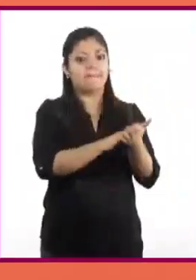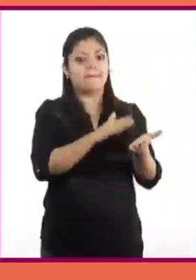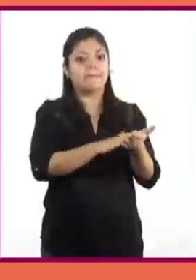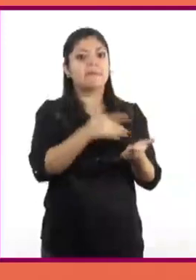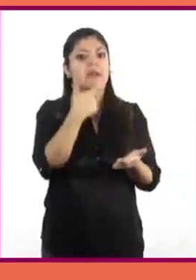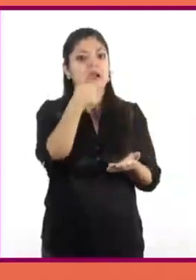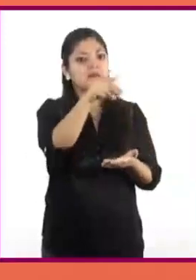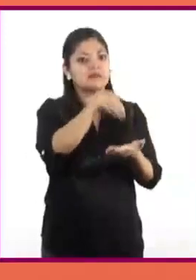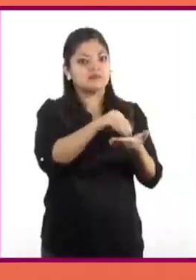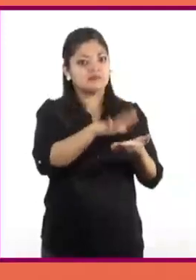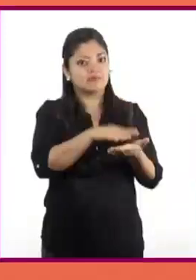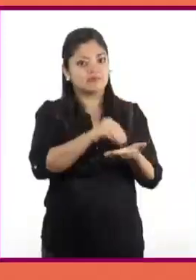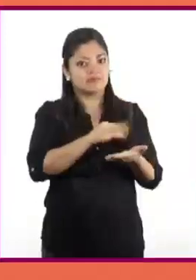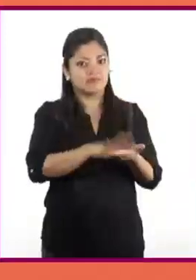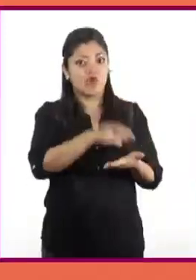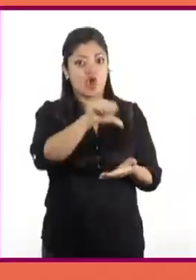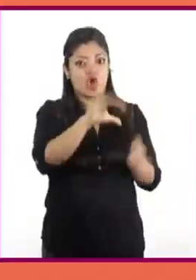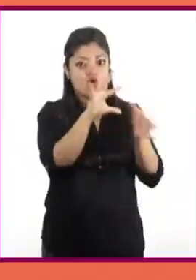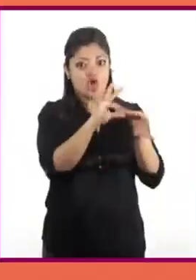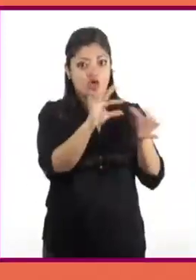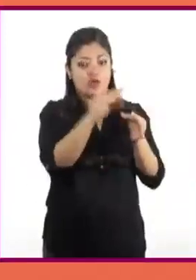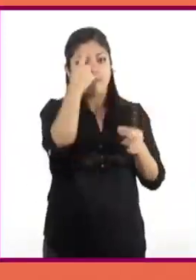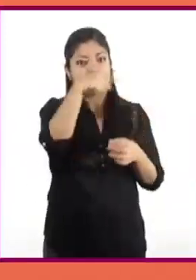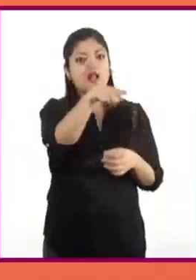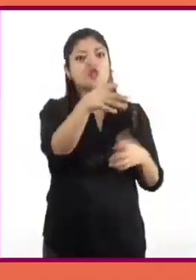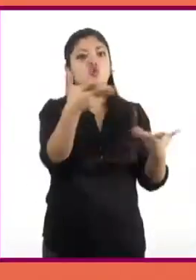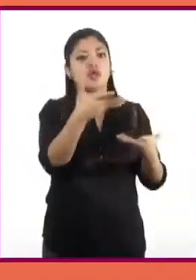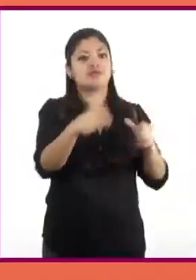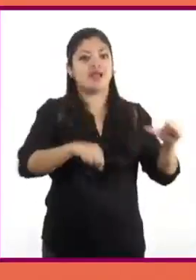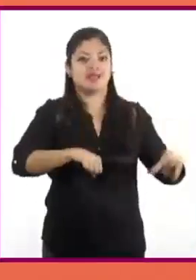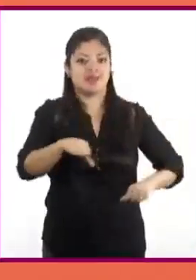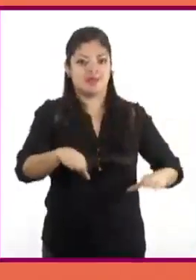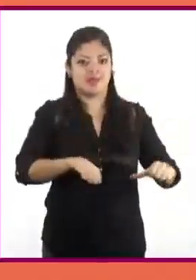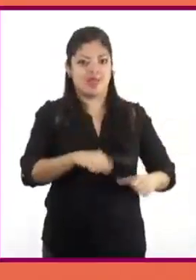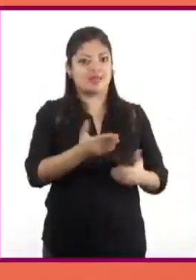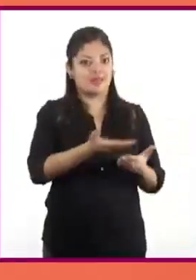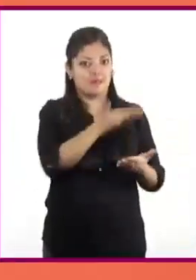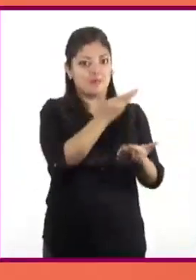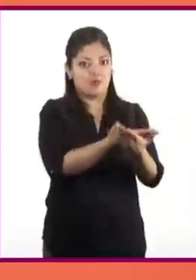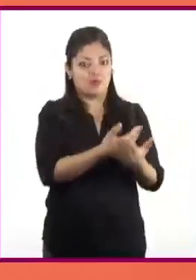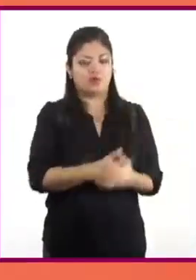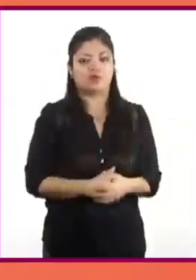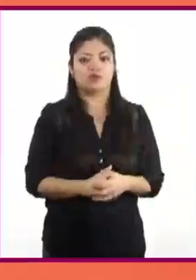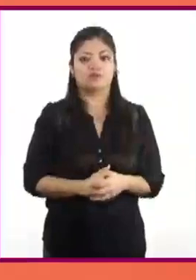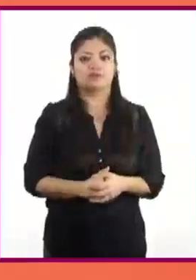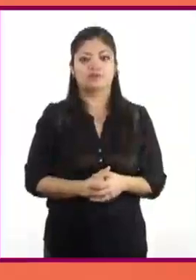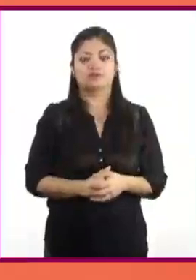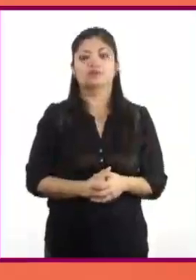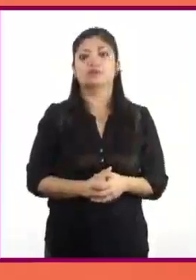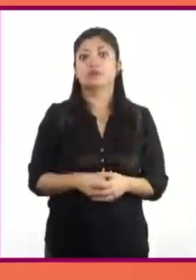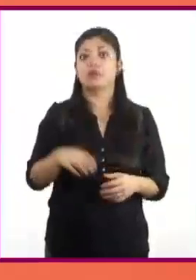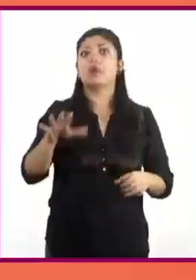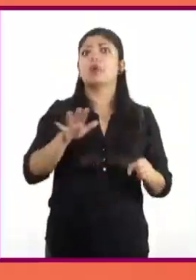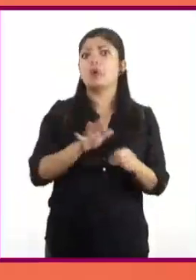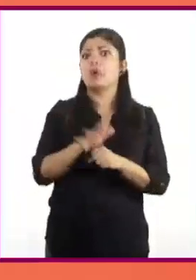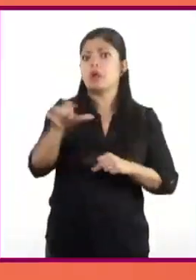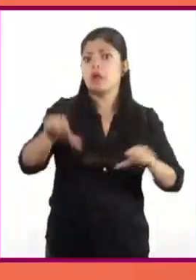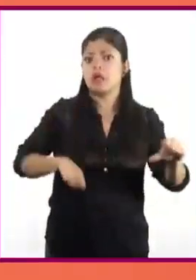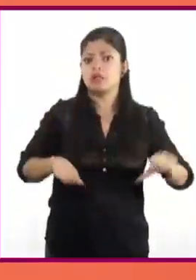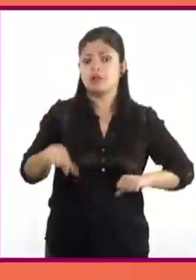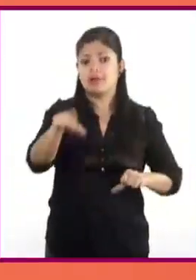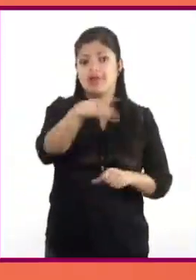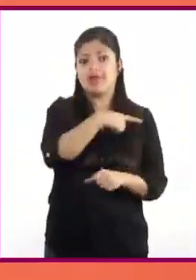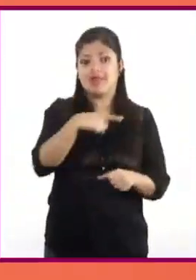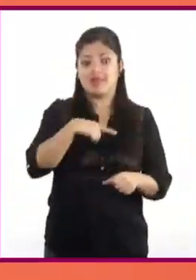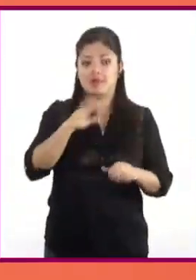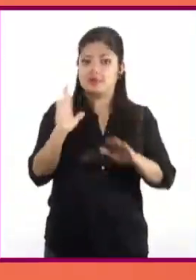las temáticas de esta sesión y para que realicen la actividad que les propondremos. Dicha actividad la deberán